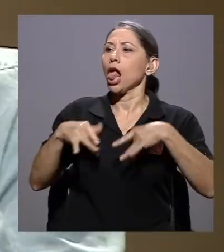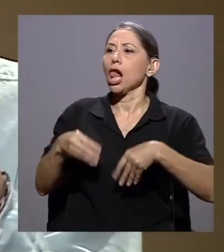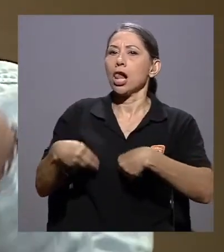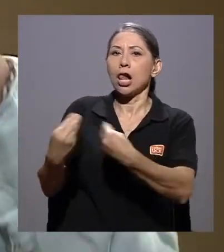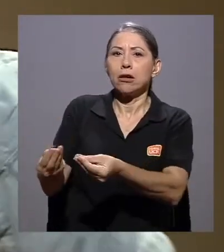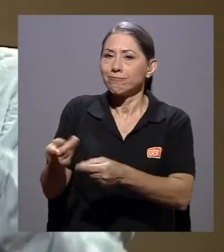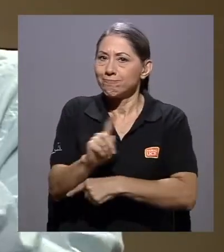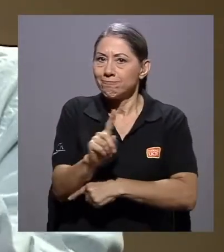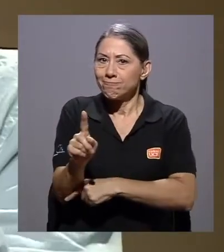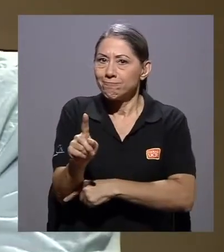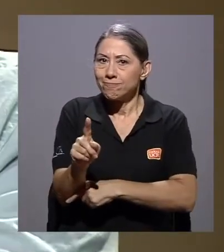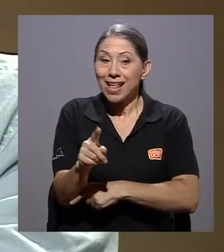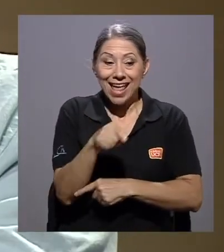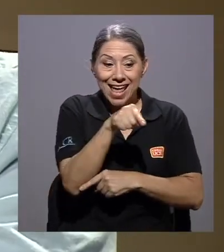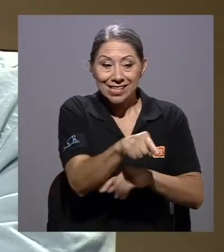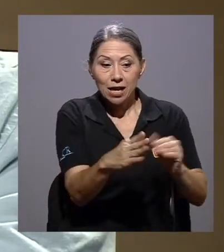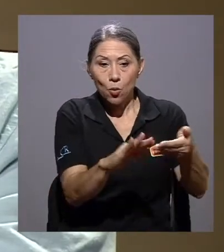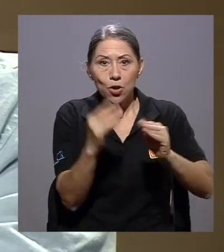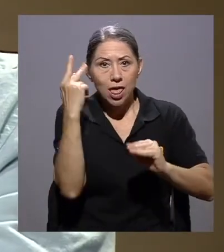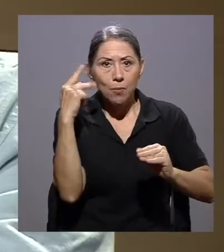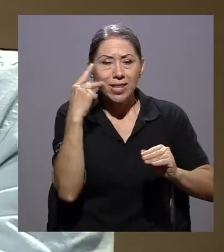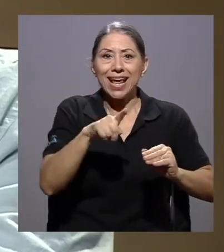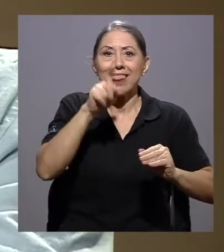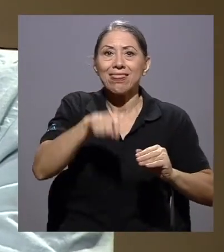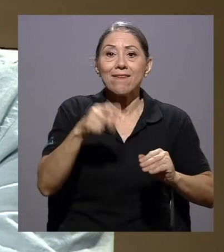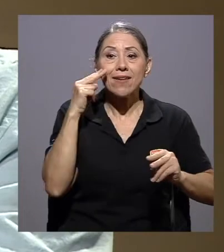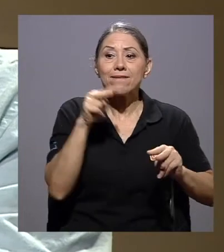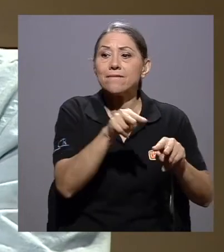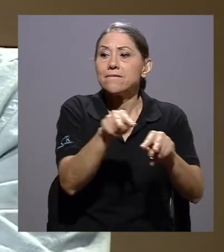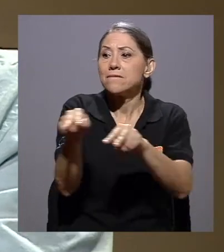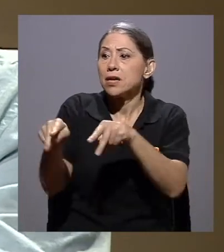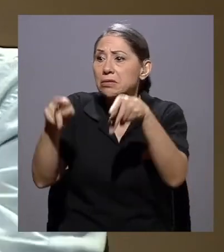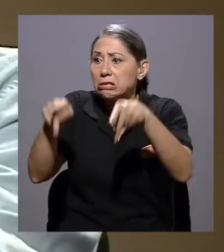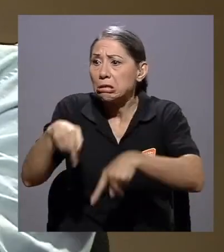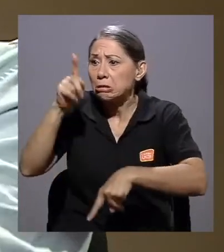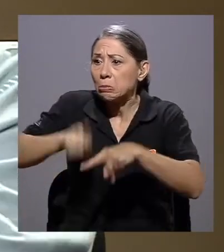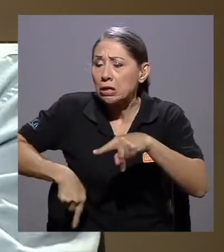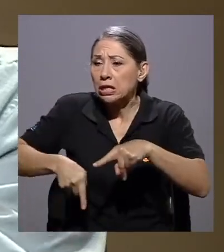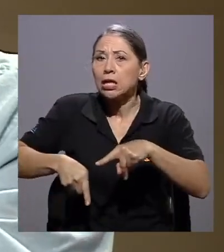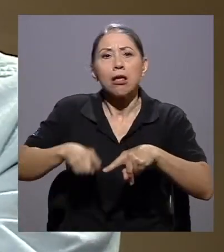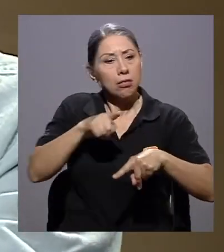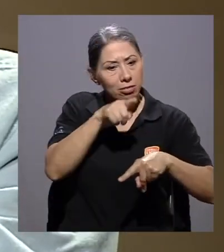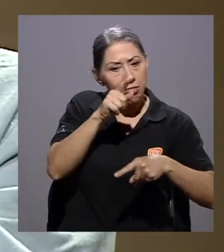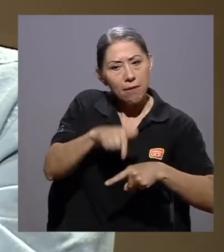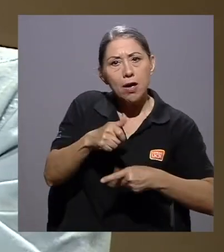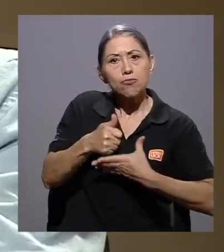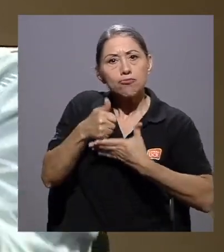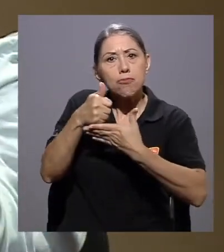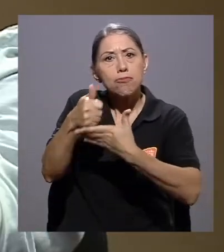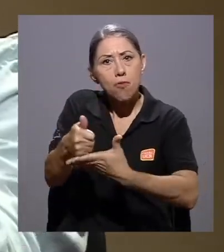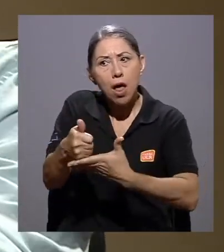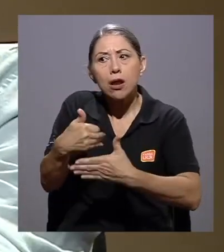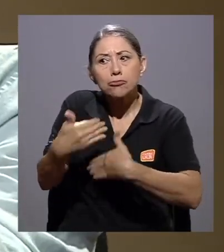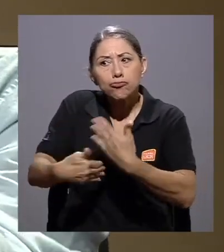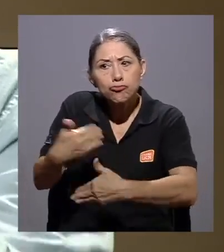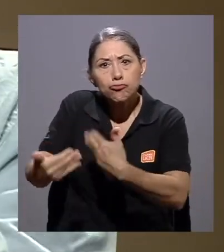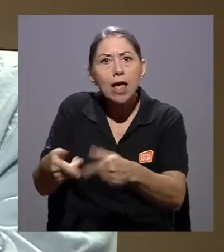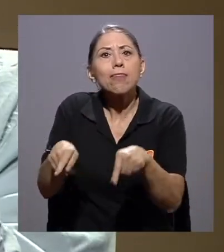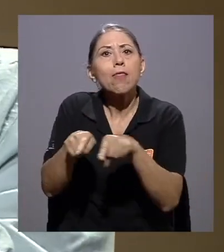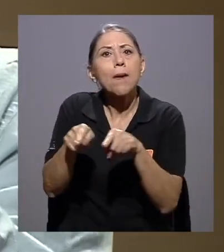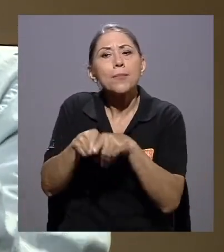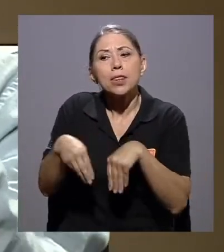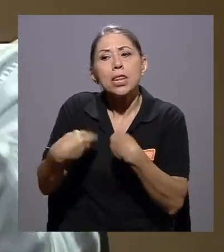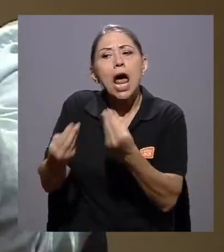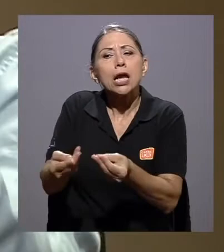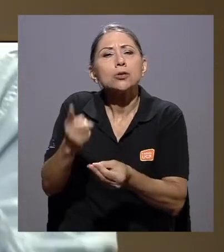tomar esas vidas impotentes en este momento y no solo ayudarlas a sobrevivir, sino proveerles un horizonte